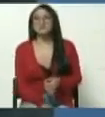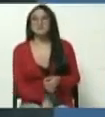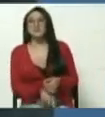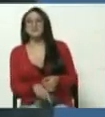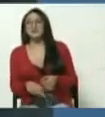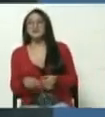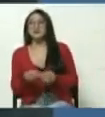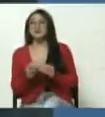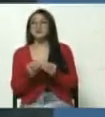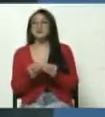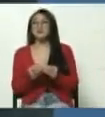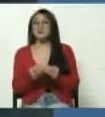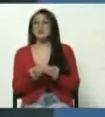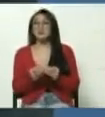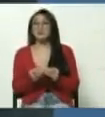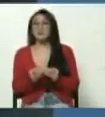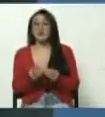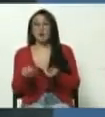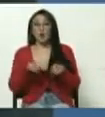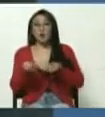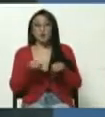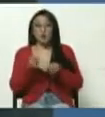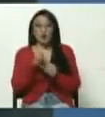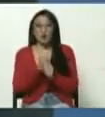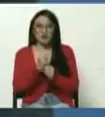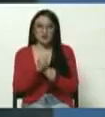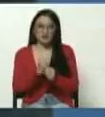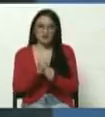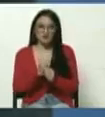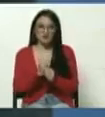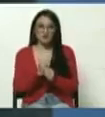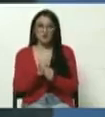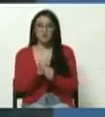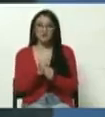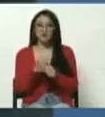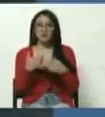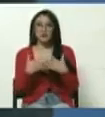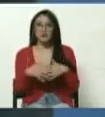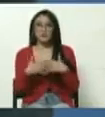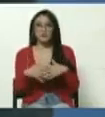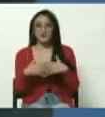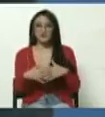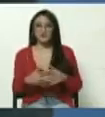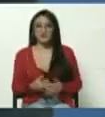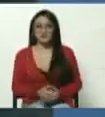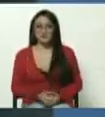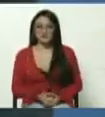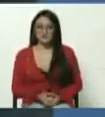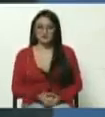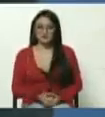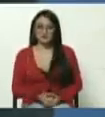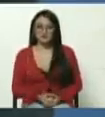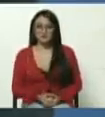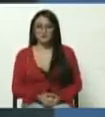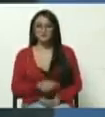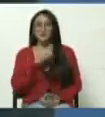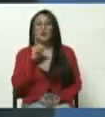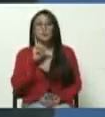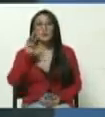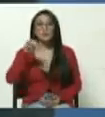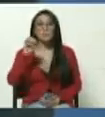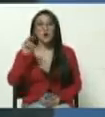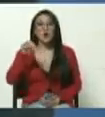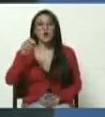la restitución y la toma del control operacional de esta empresa Monómeros.